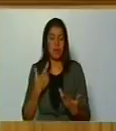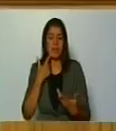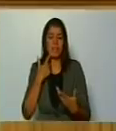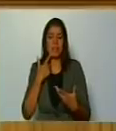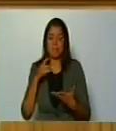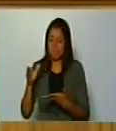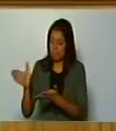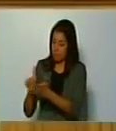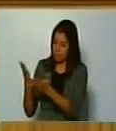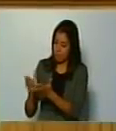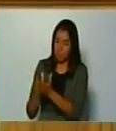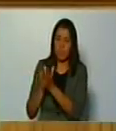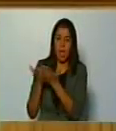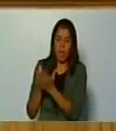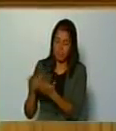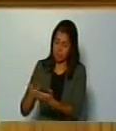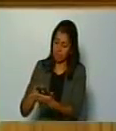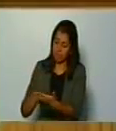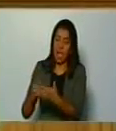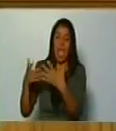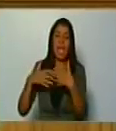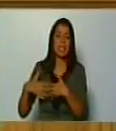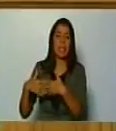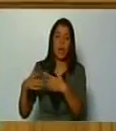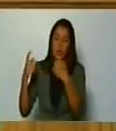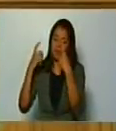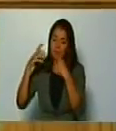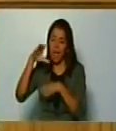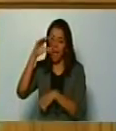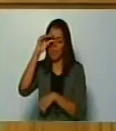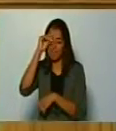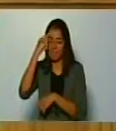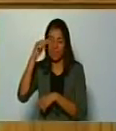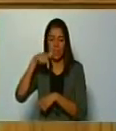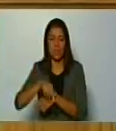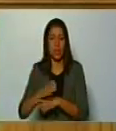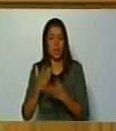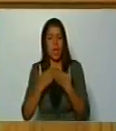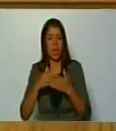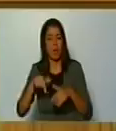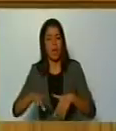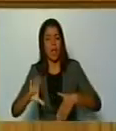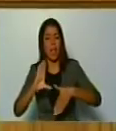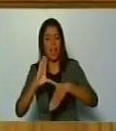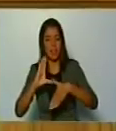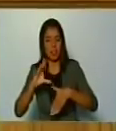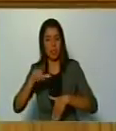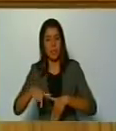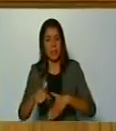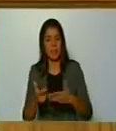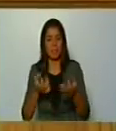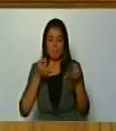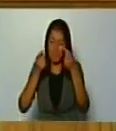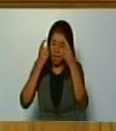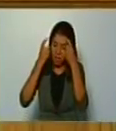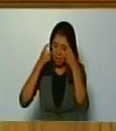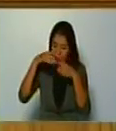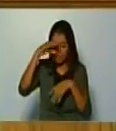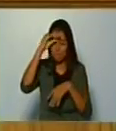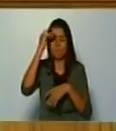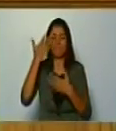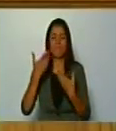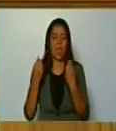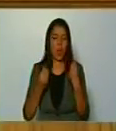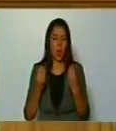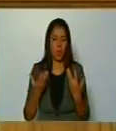manuales del Pentágono, de la CIA, y luego refinaron en la llamada Escuela de las Américas. Hago este muy,